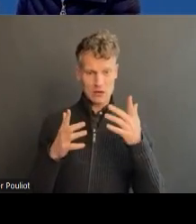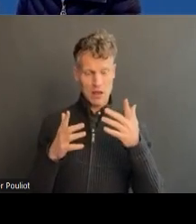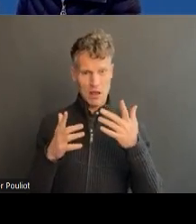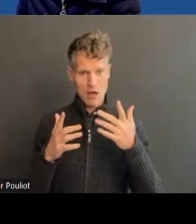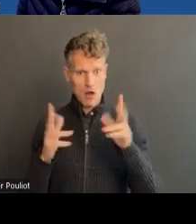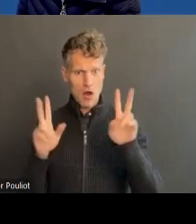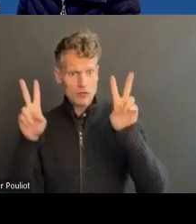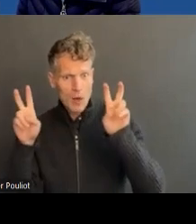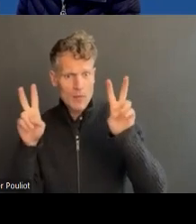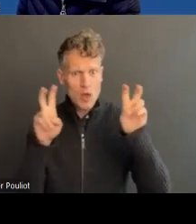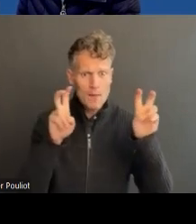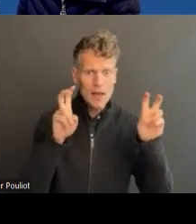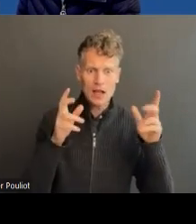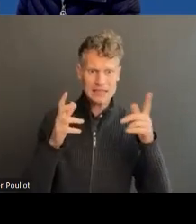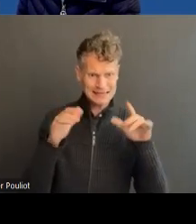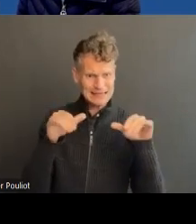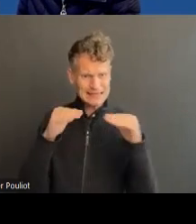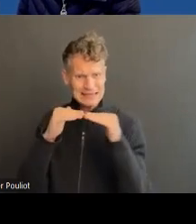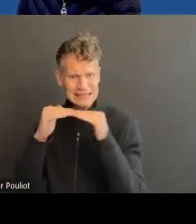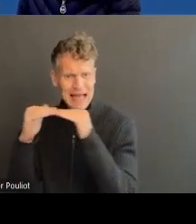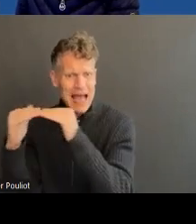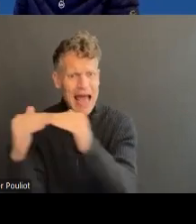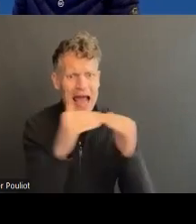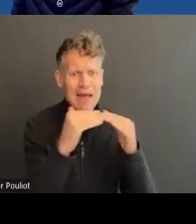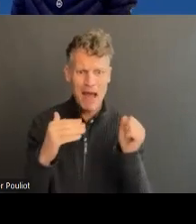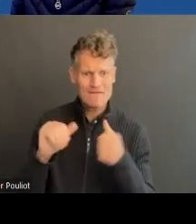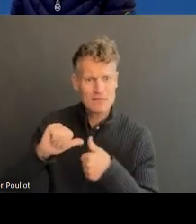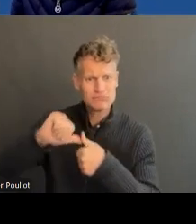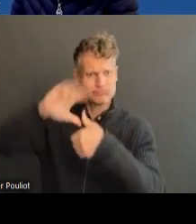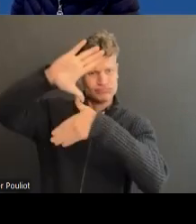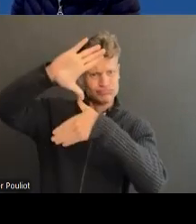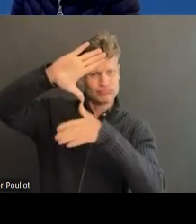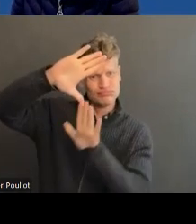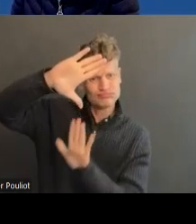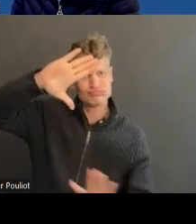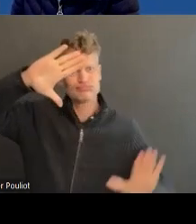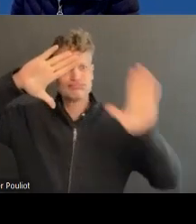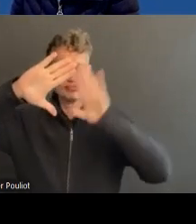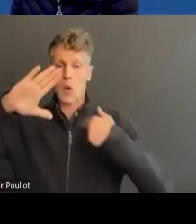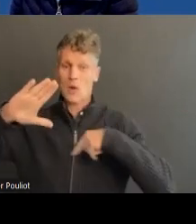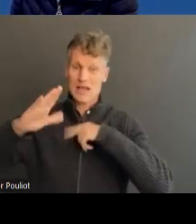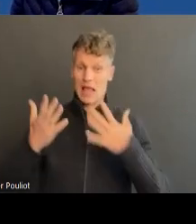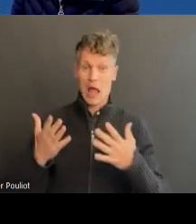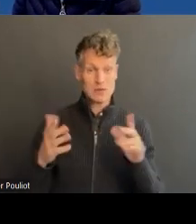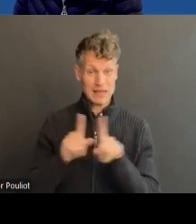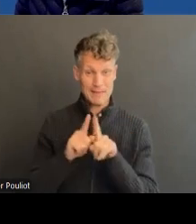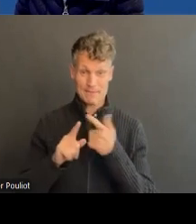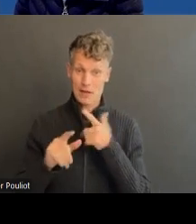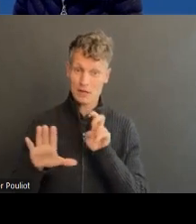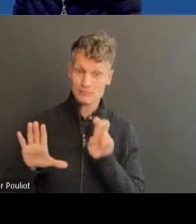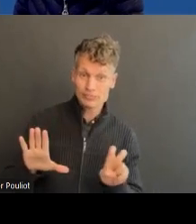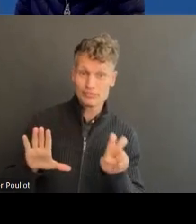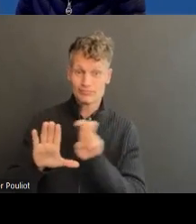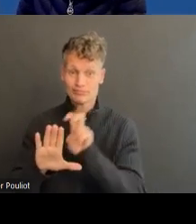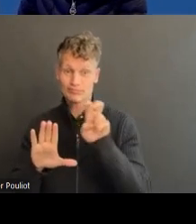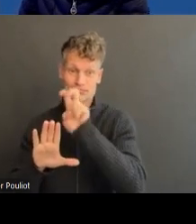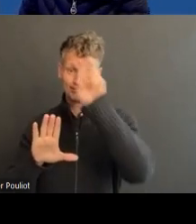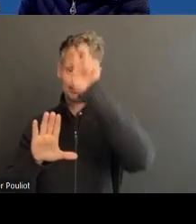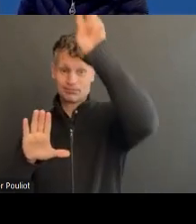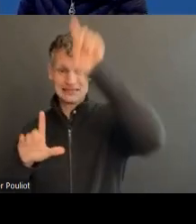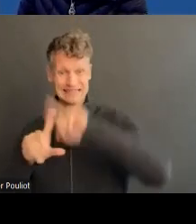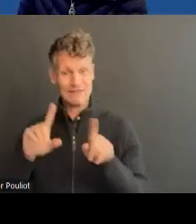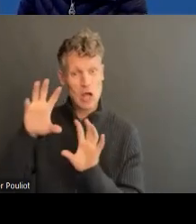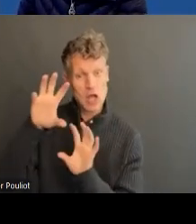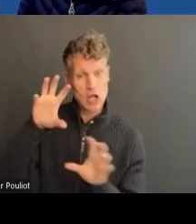común para acelerar los esfuerzos país por país y en toda la región para lograr los objetivos de eliminación.